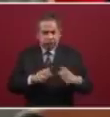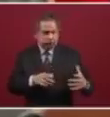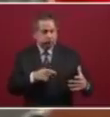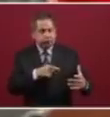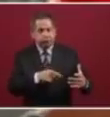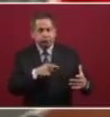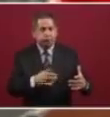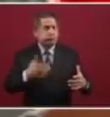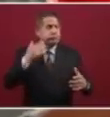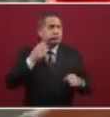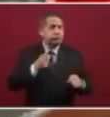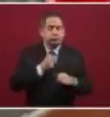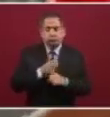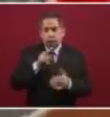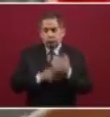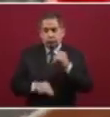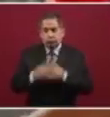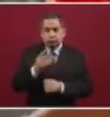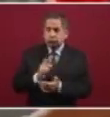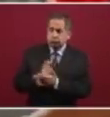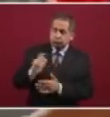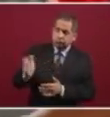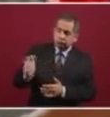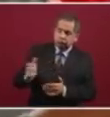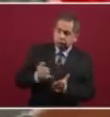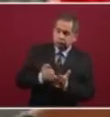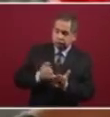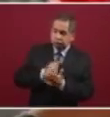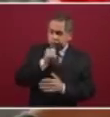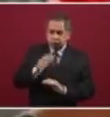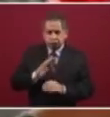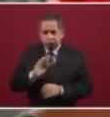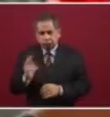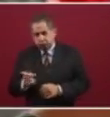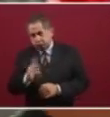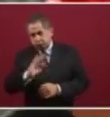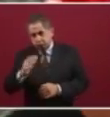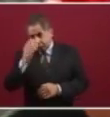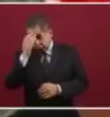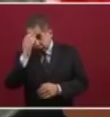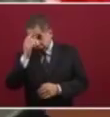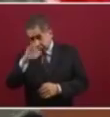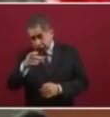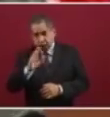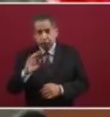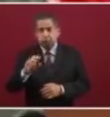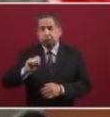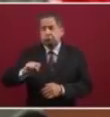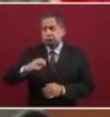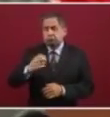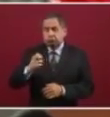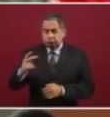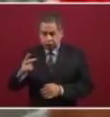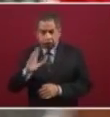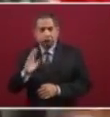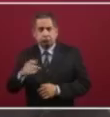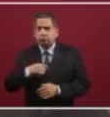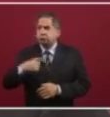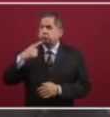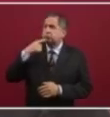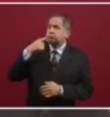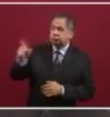en 2014. Le quería preguntar si usted conoce, incluso ya Hacienda ya interpuso una demanda a